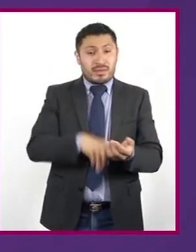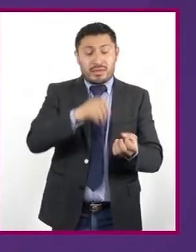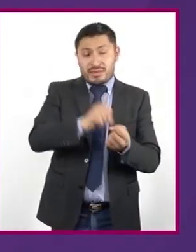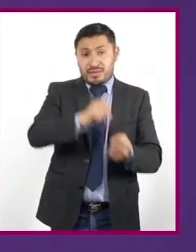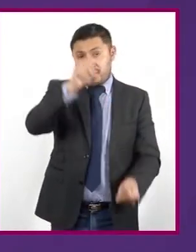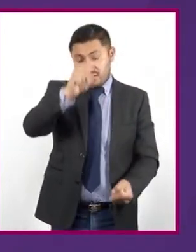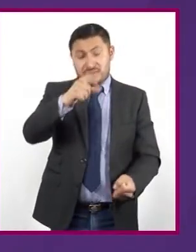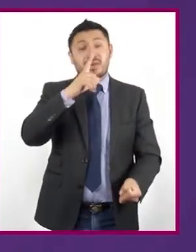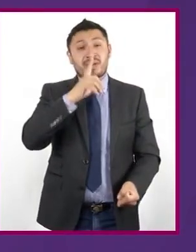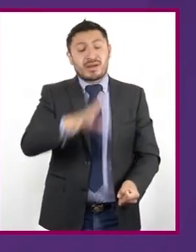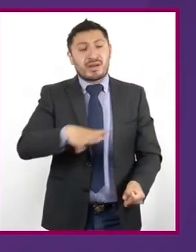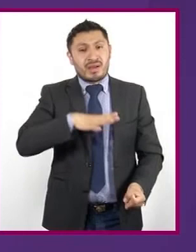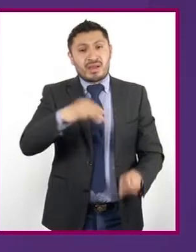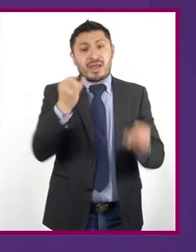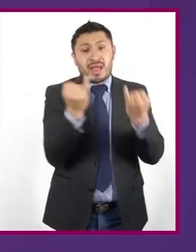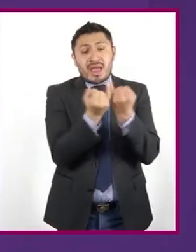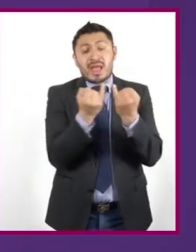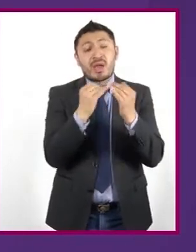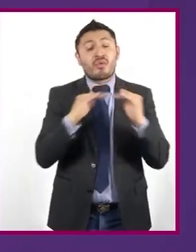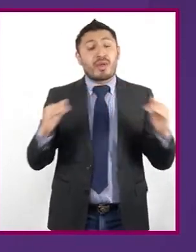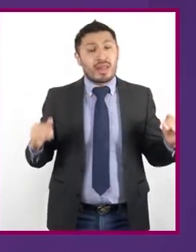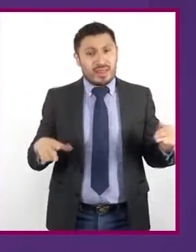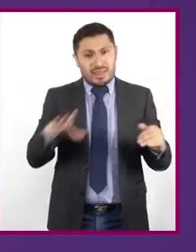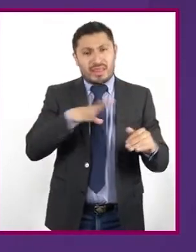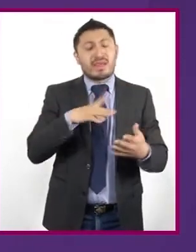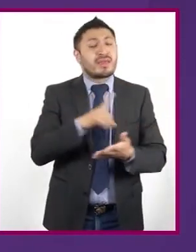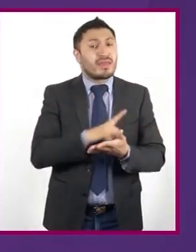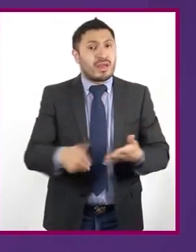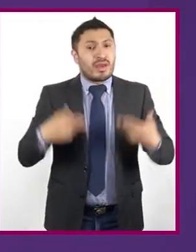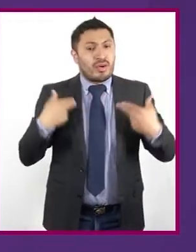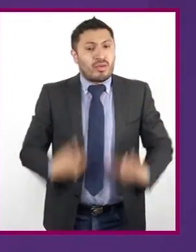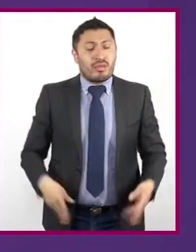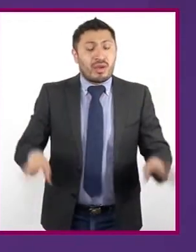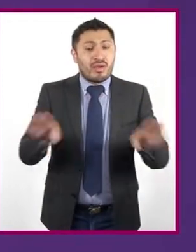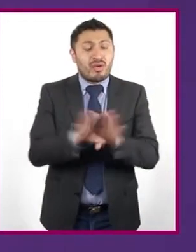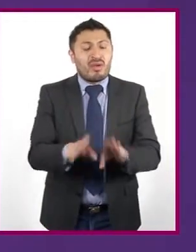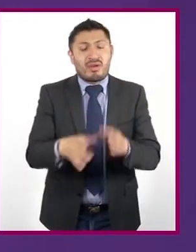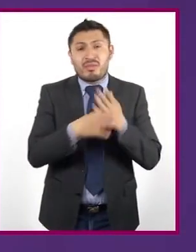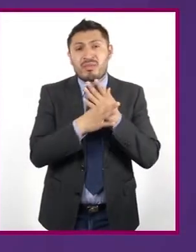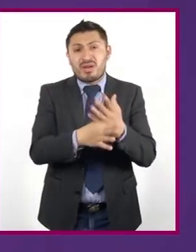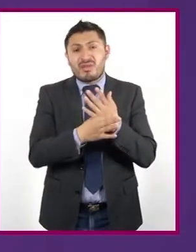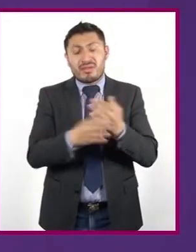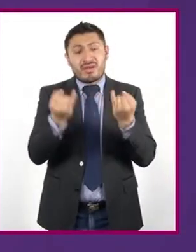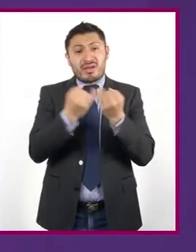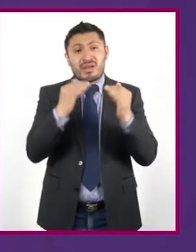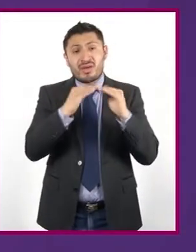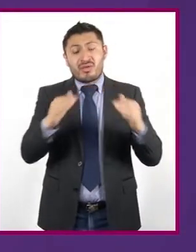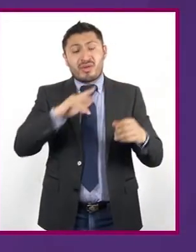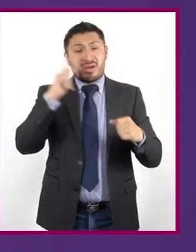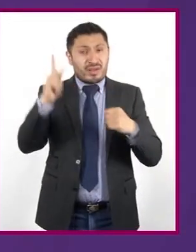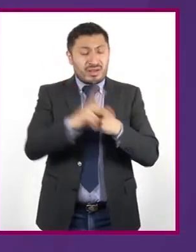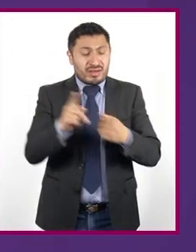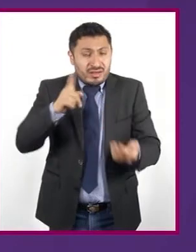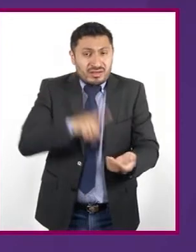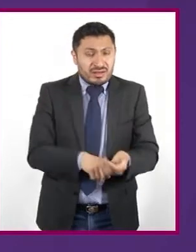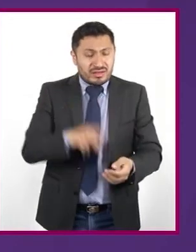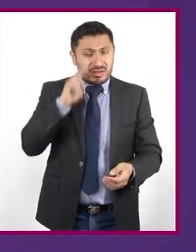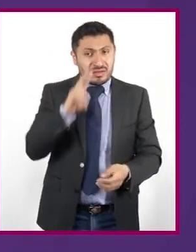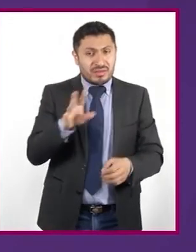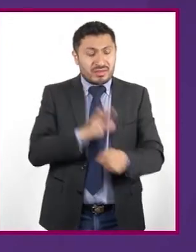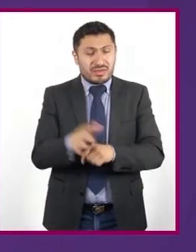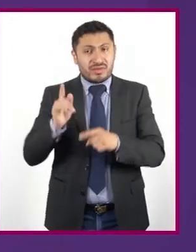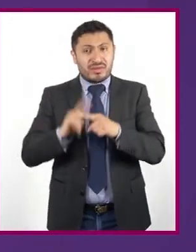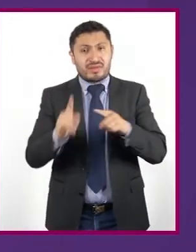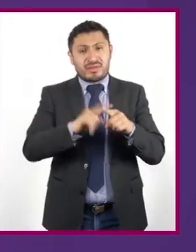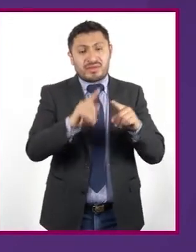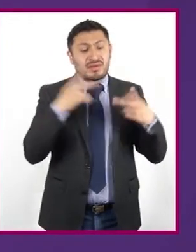el de igualdad, que también es un derecho humano. ¿Cómo podríamos hablar de igualdad en nuestro país viendo las diferencias que hay entre